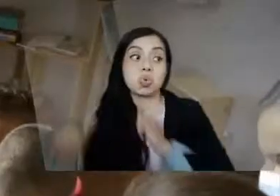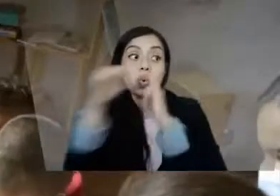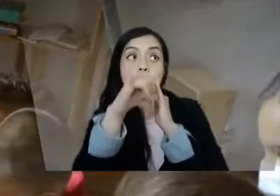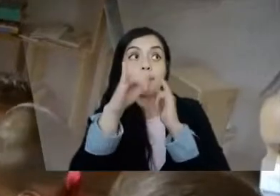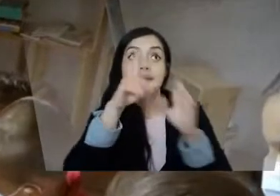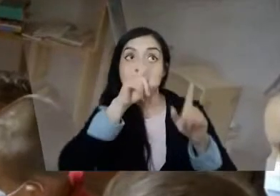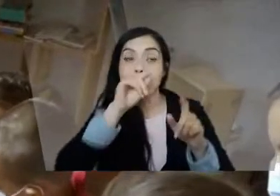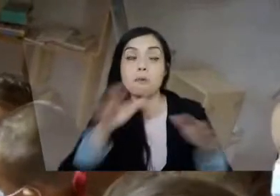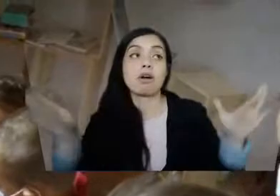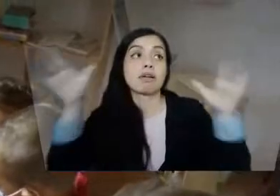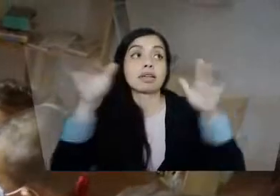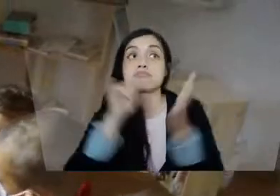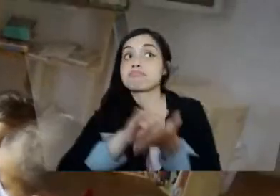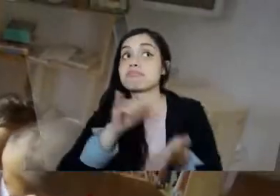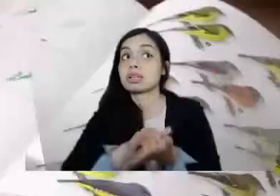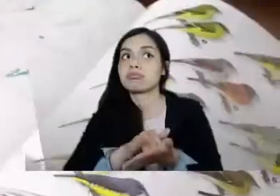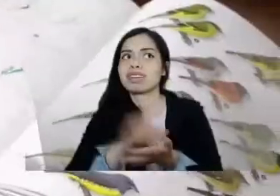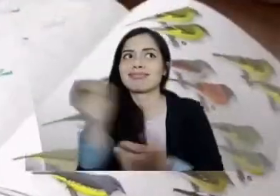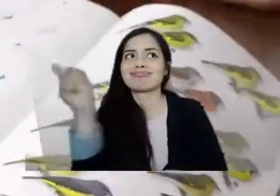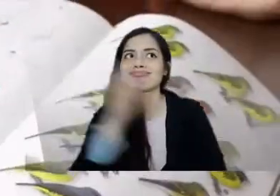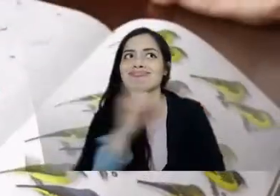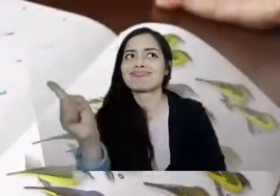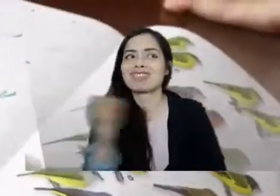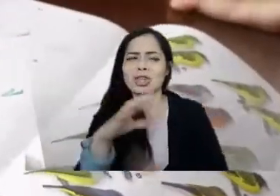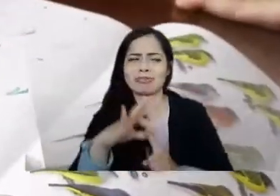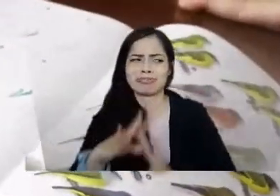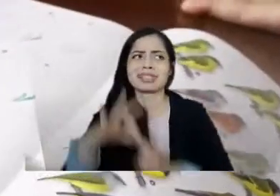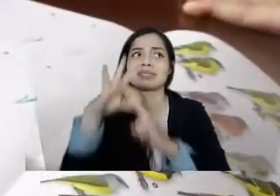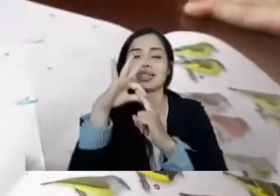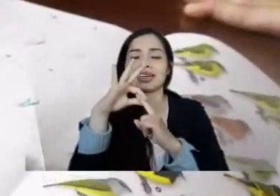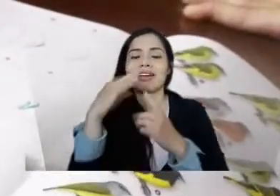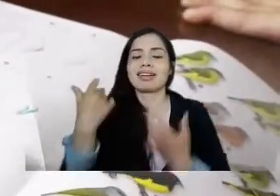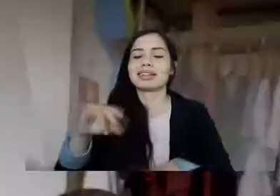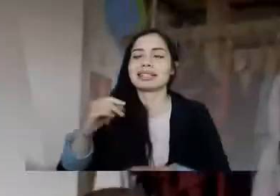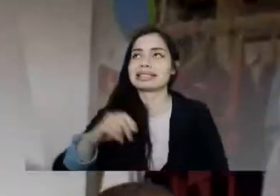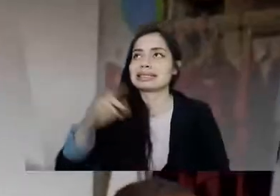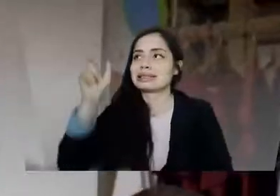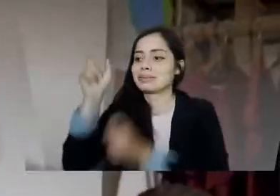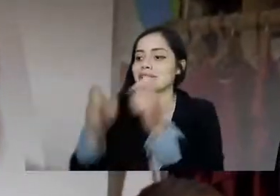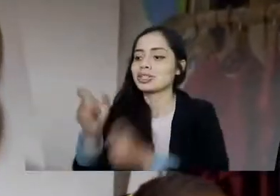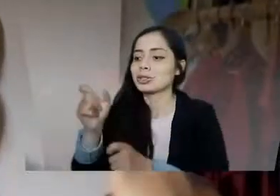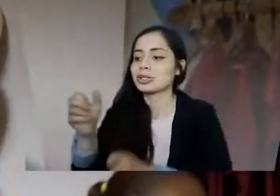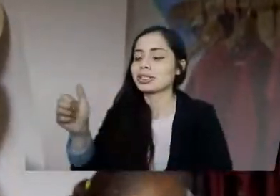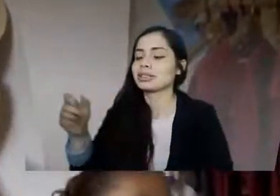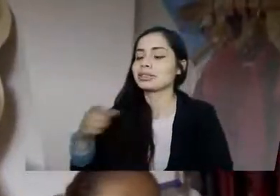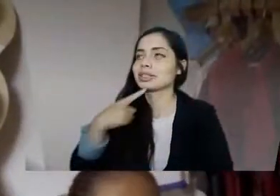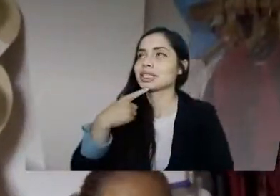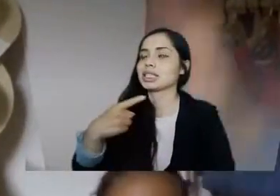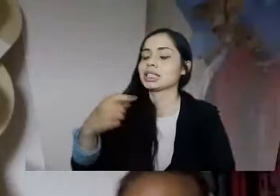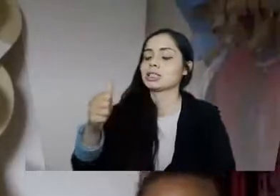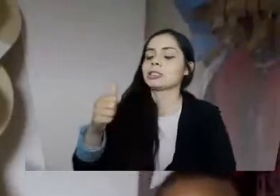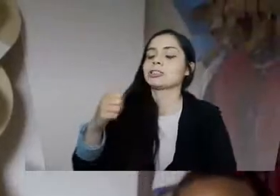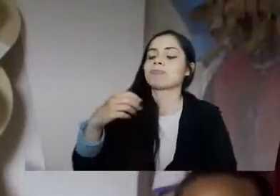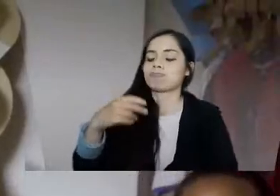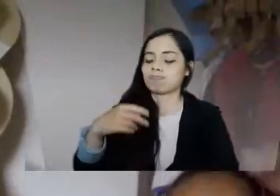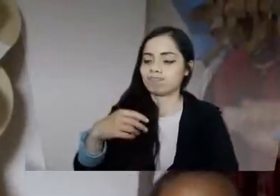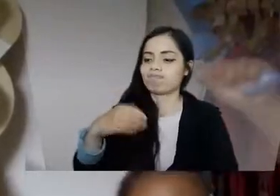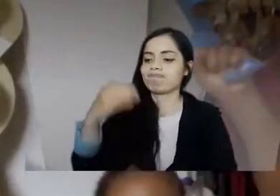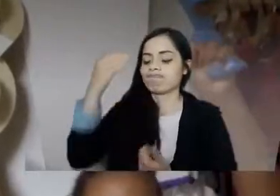concientización, pero también que puede impactar de formas positivas a la gente que vive en estos entornos y a veces tal